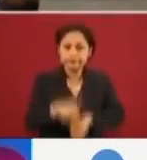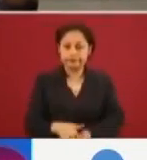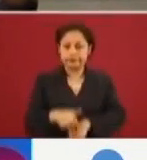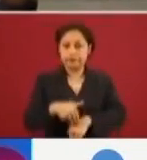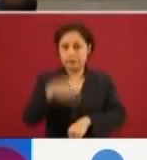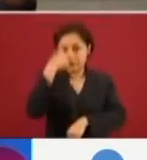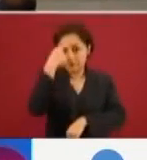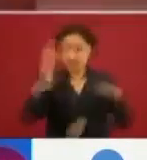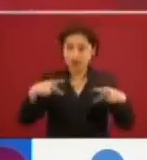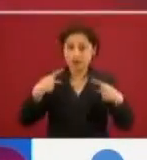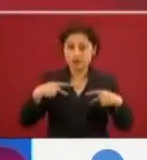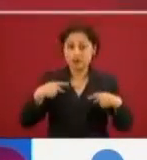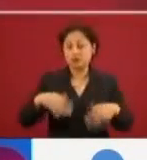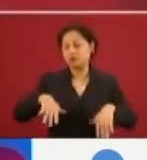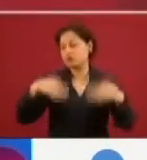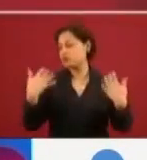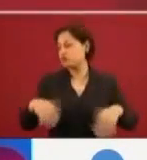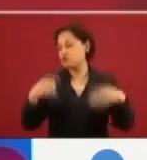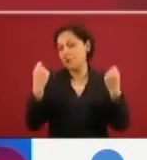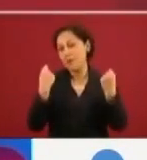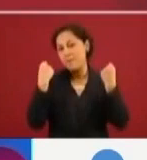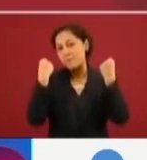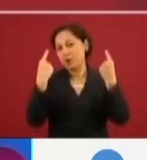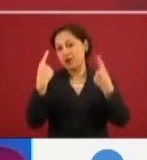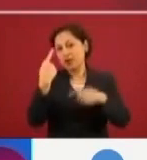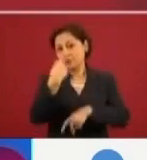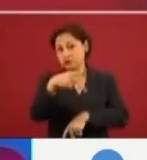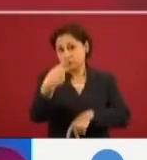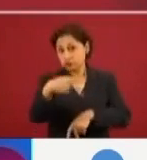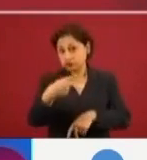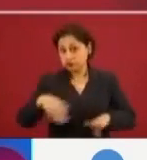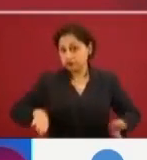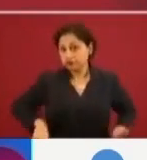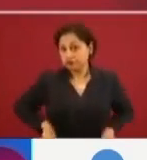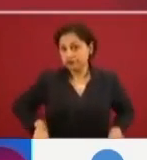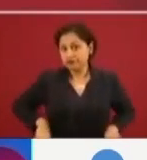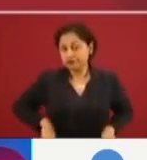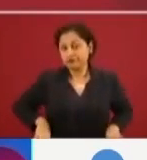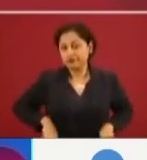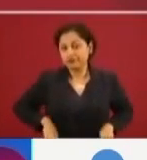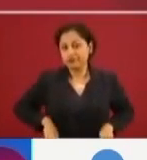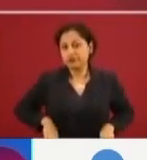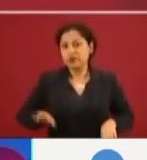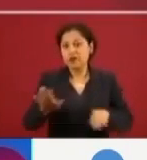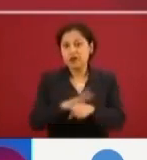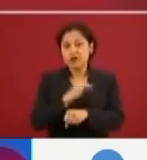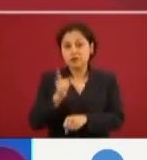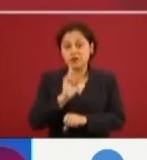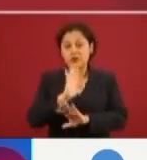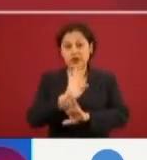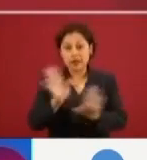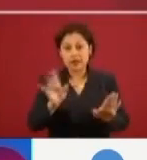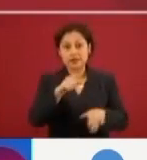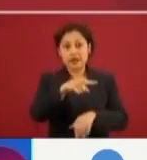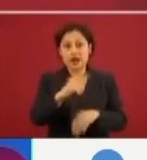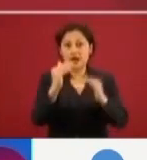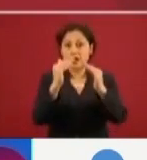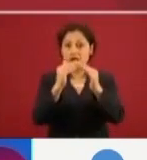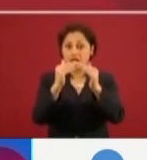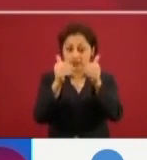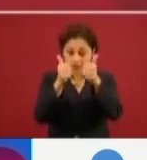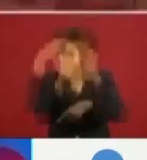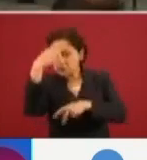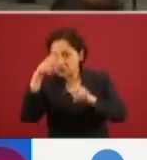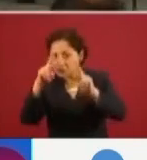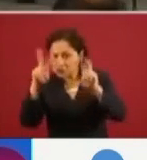los hospitales públicos tienen que convertirse en hospitales COVID y el resto de los pacientes van a ser canalizados